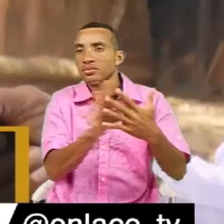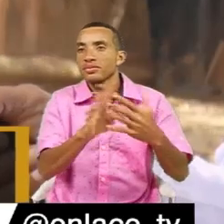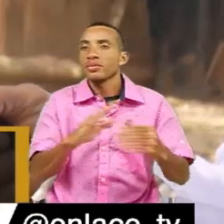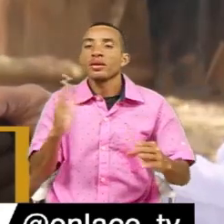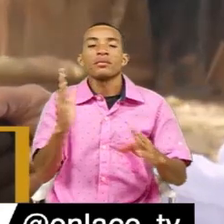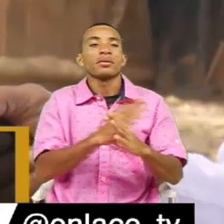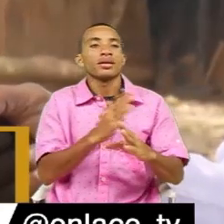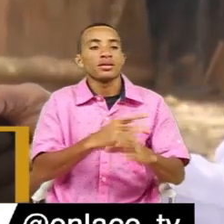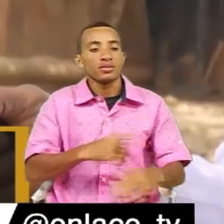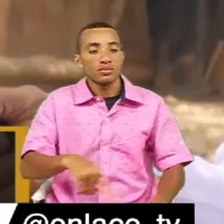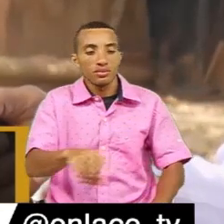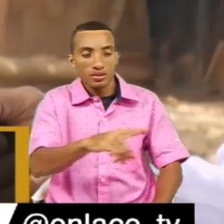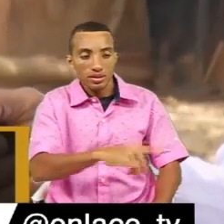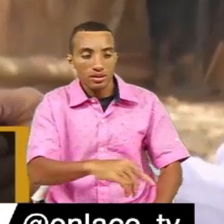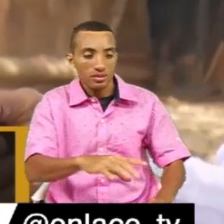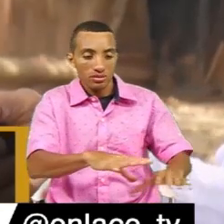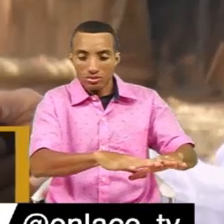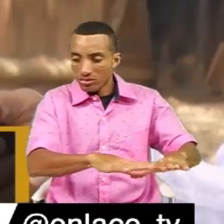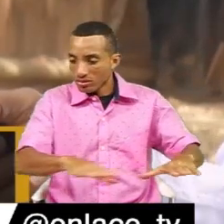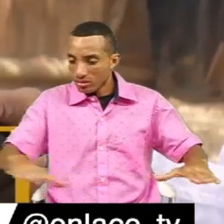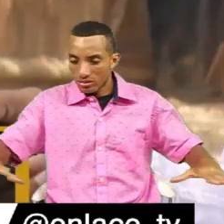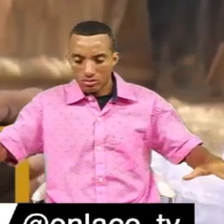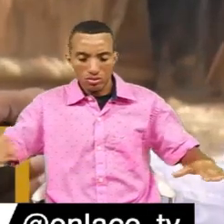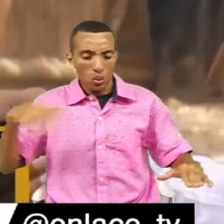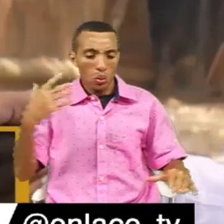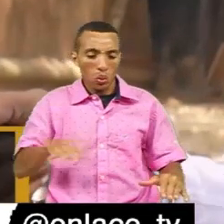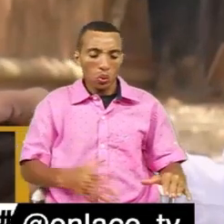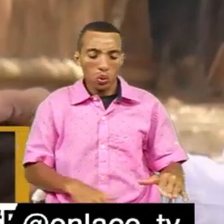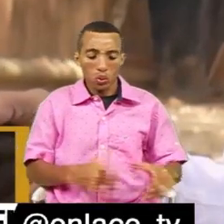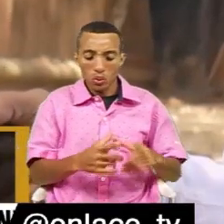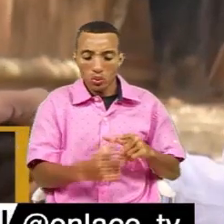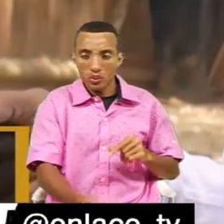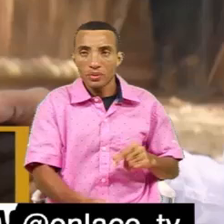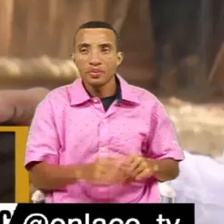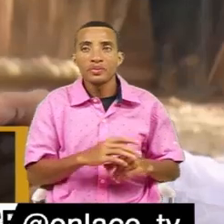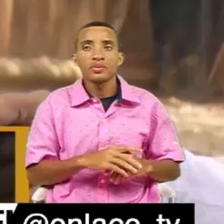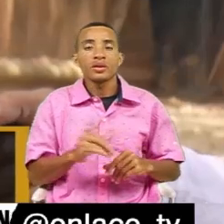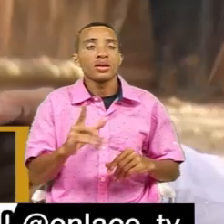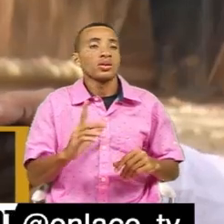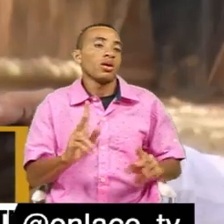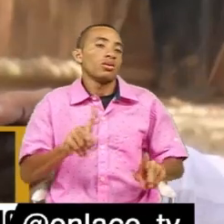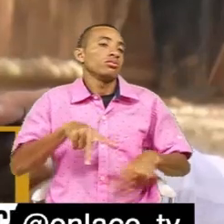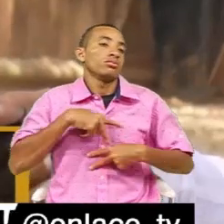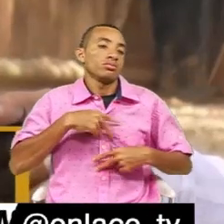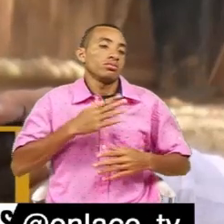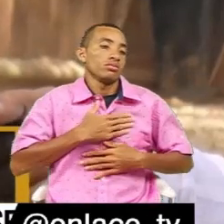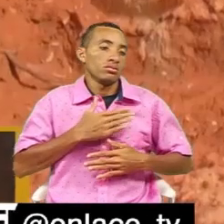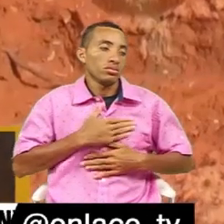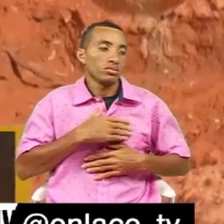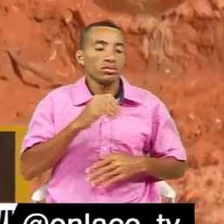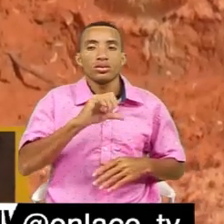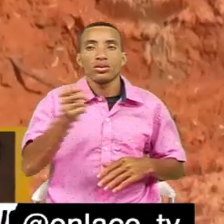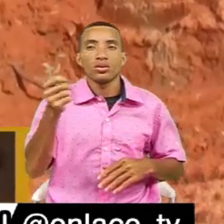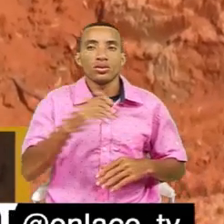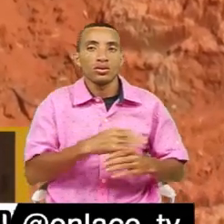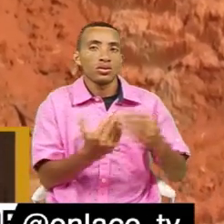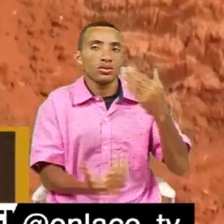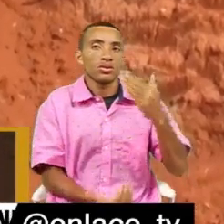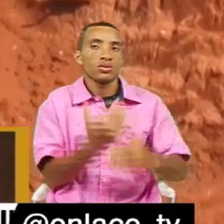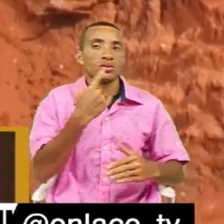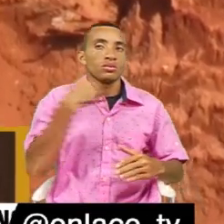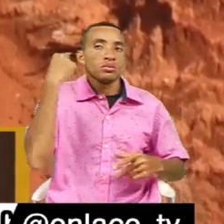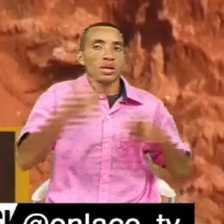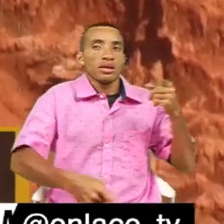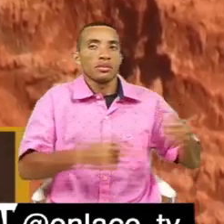2 metros de ancho y 5 de profundidad. Bueno, ellos dicen que son los dueños, vienen de otras partes y de una vez vienen a mandar a